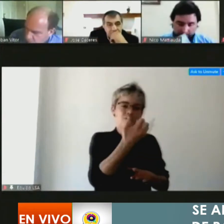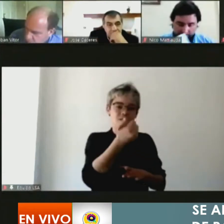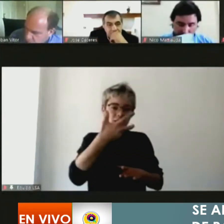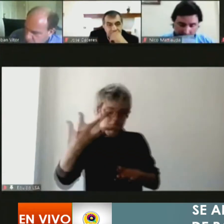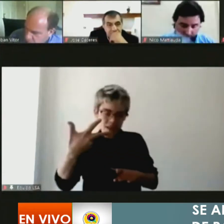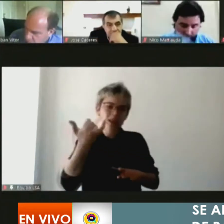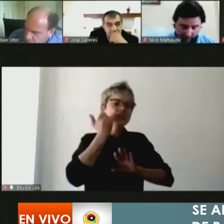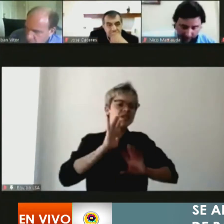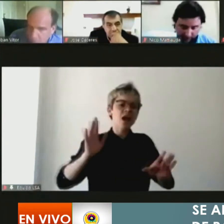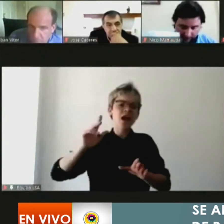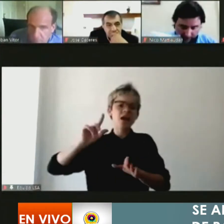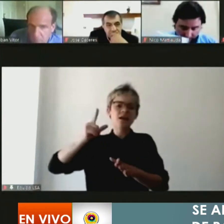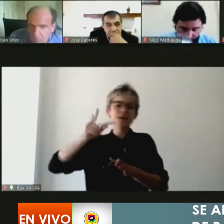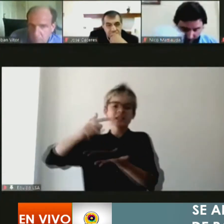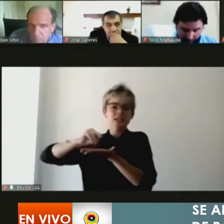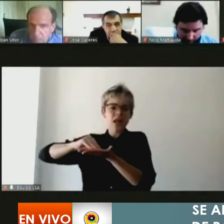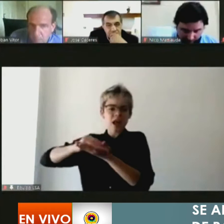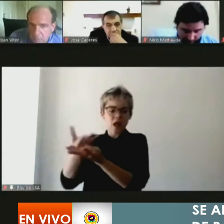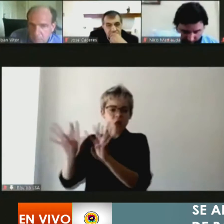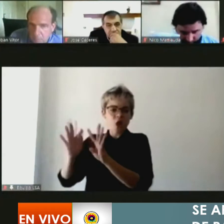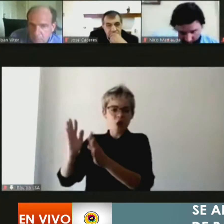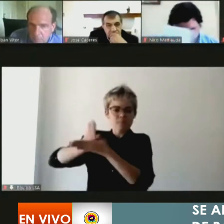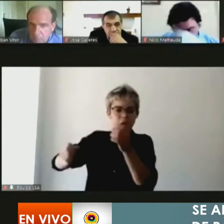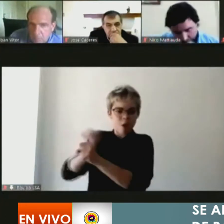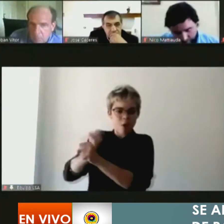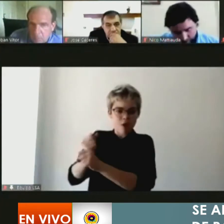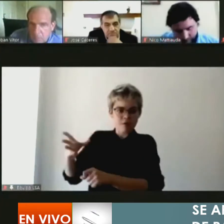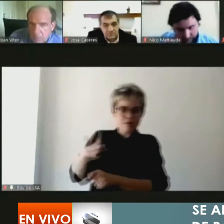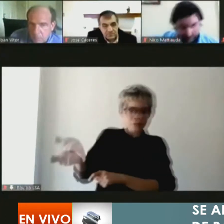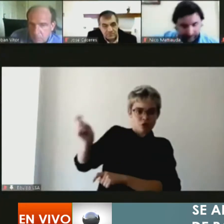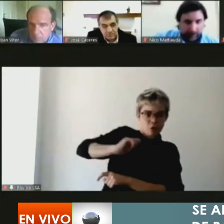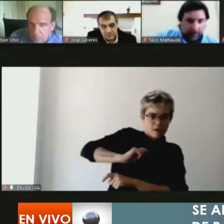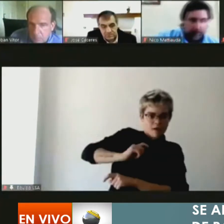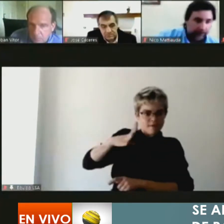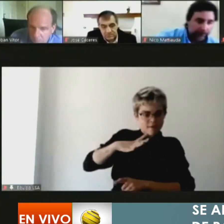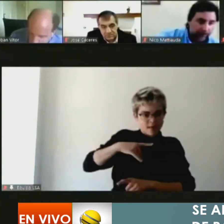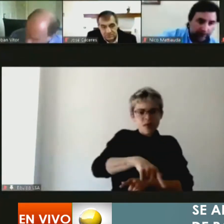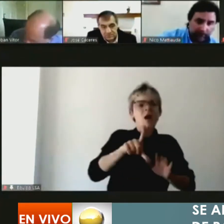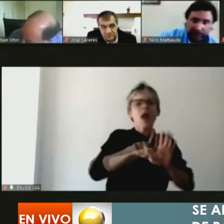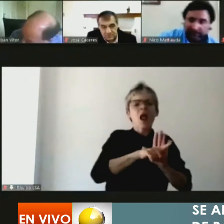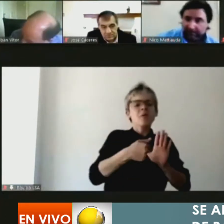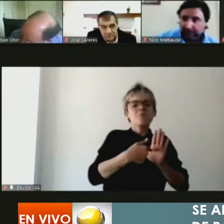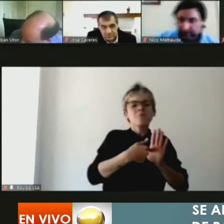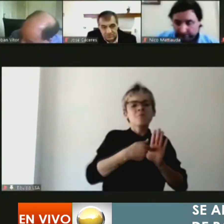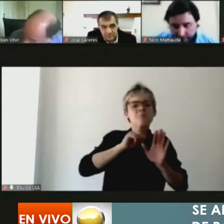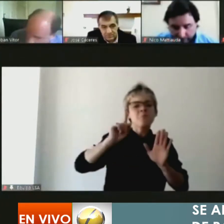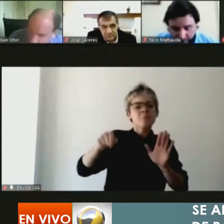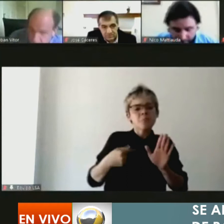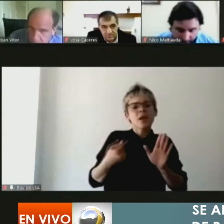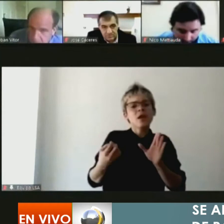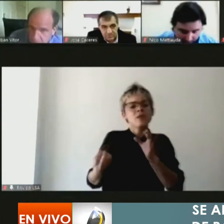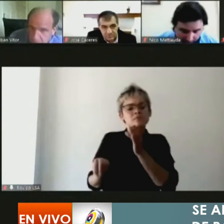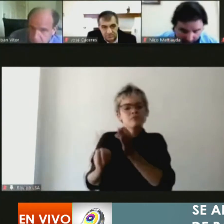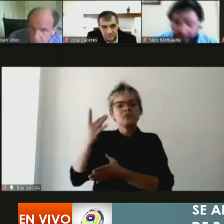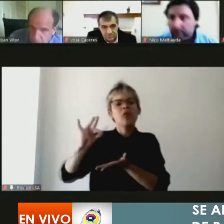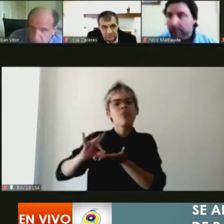política argentina. Nunca ese 75-25 era a favor de la mujer. Normalmente era a favor del hombre. Eso no quiere decir